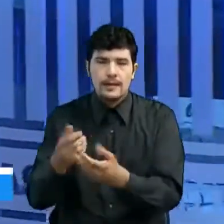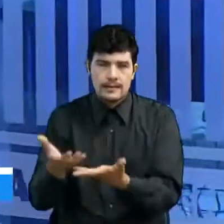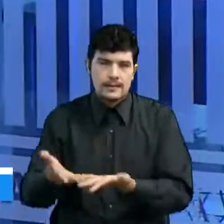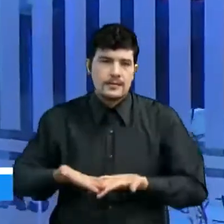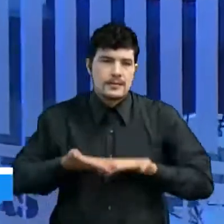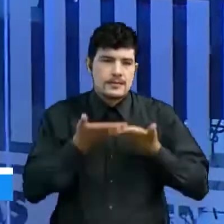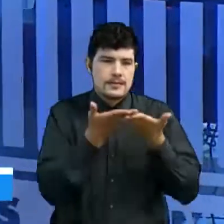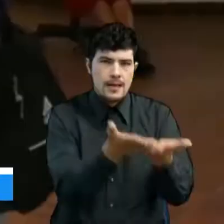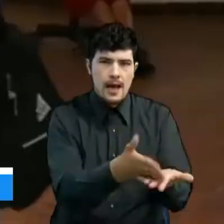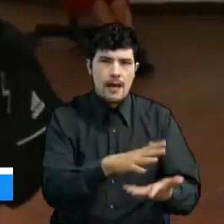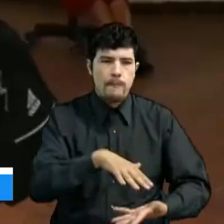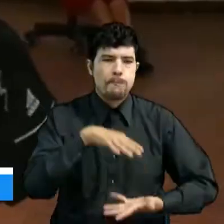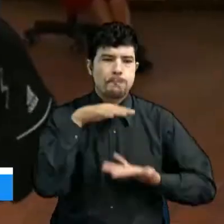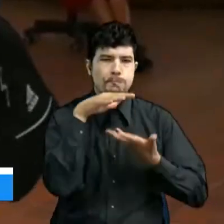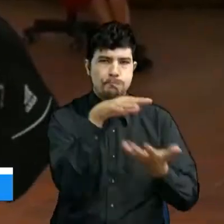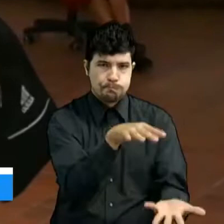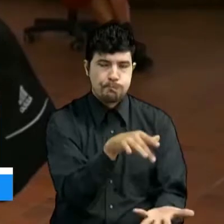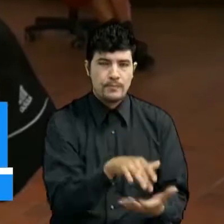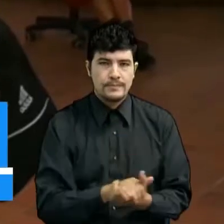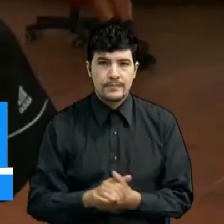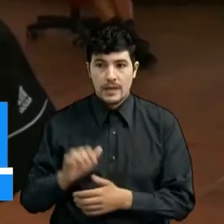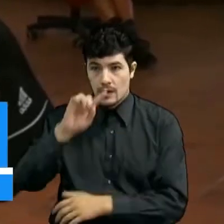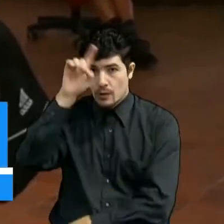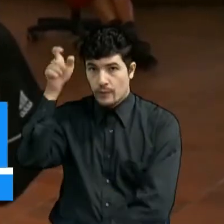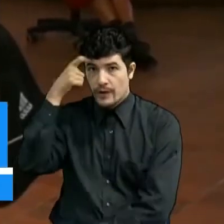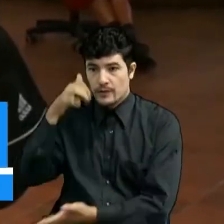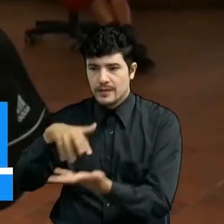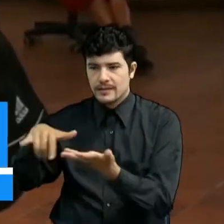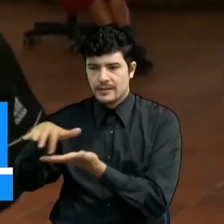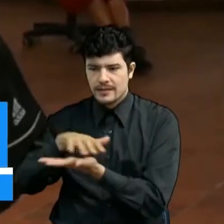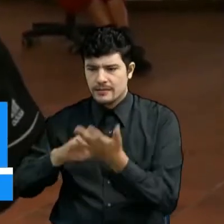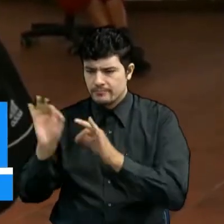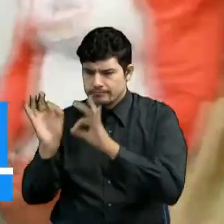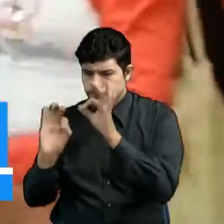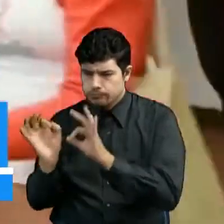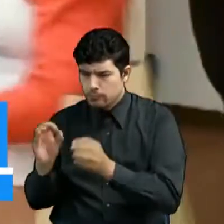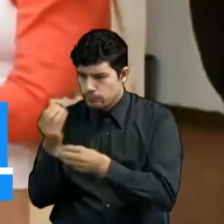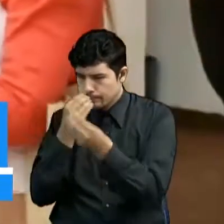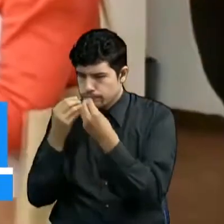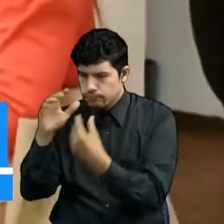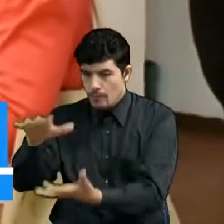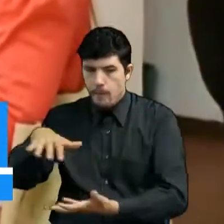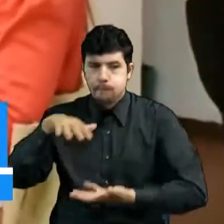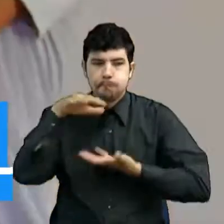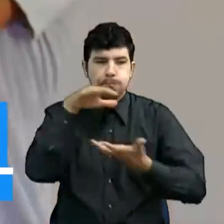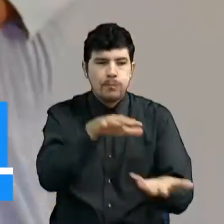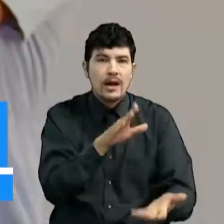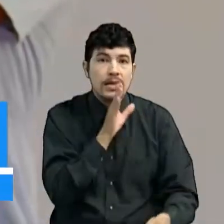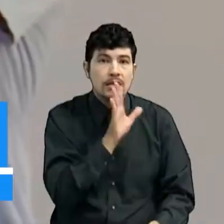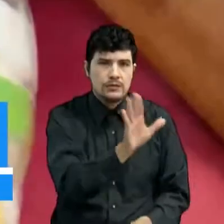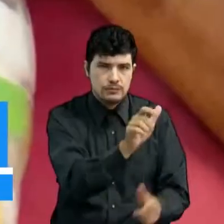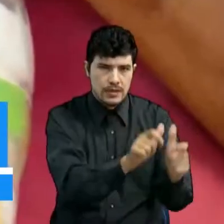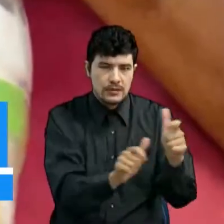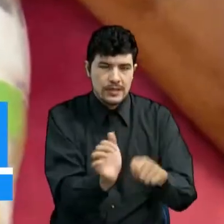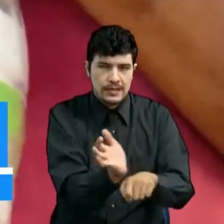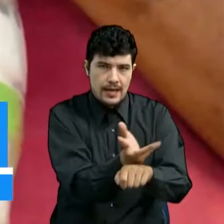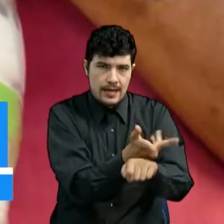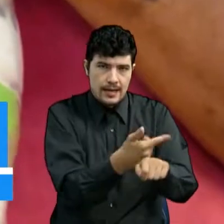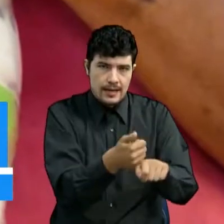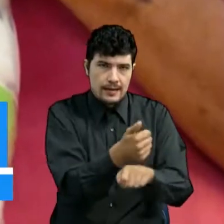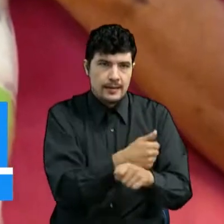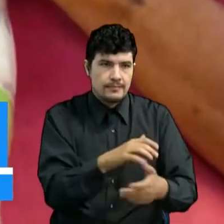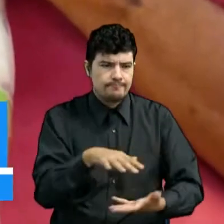santander 15 artistas y gestores culturales de los municipios de bolívar y landázuri recibieron kit de alimentos